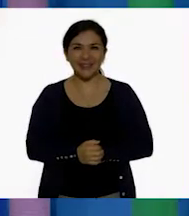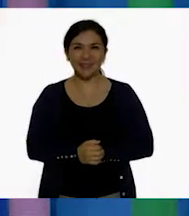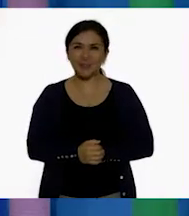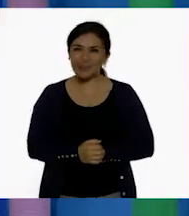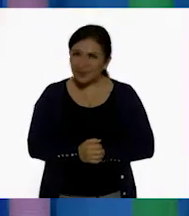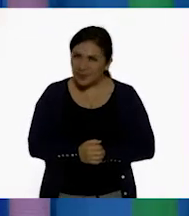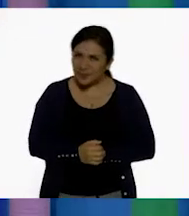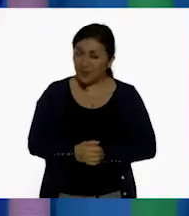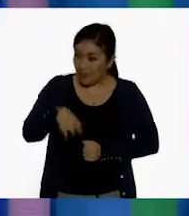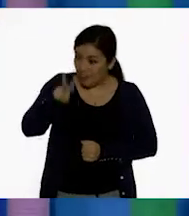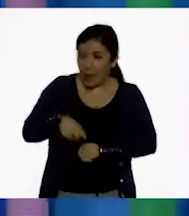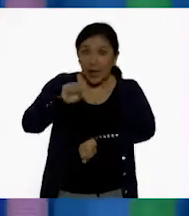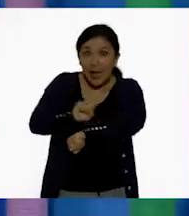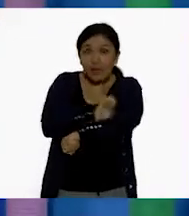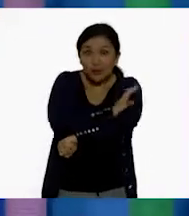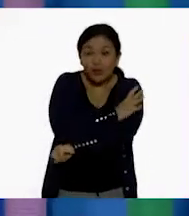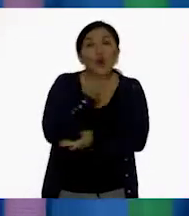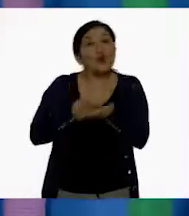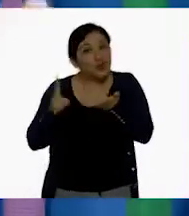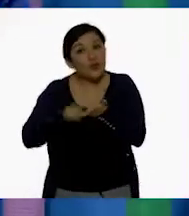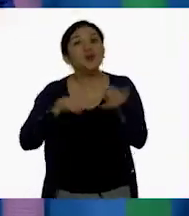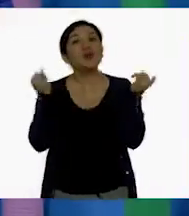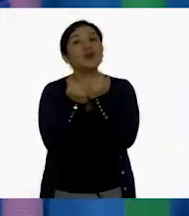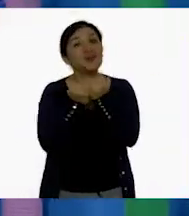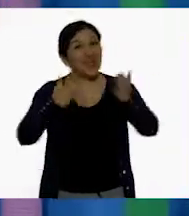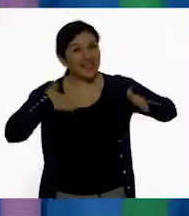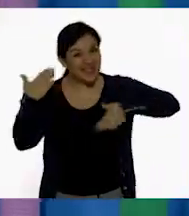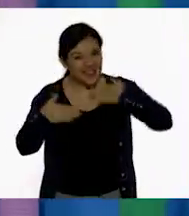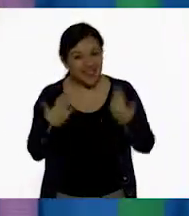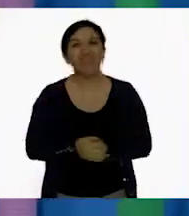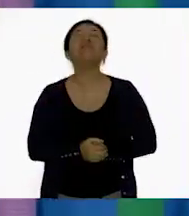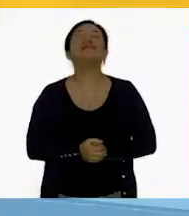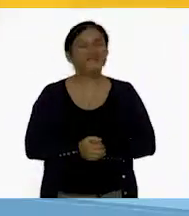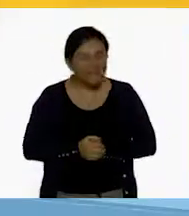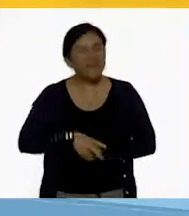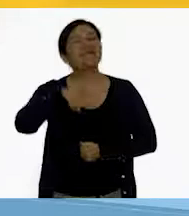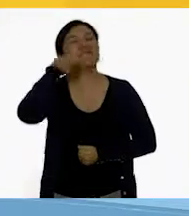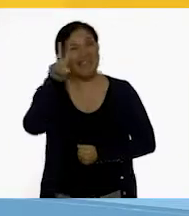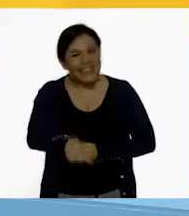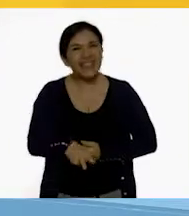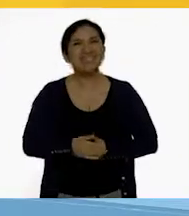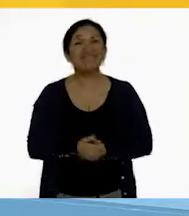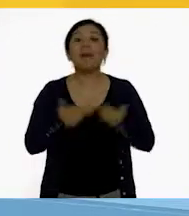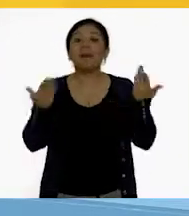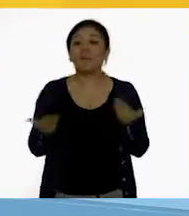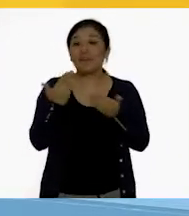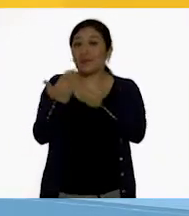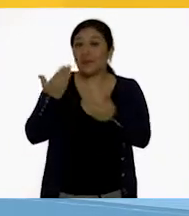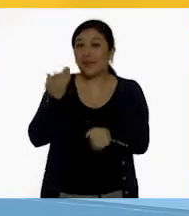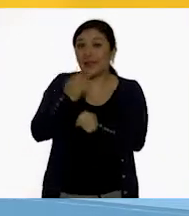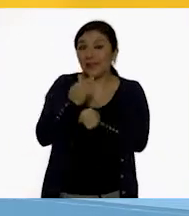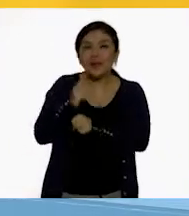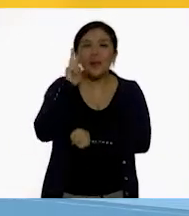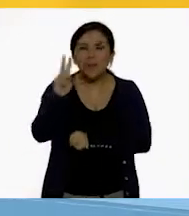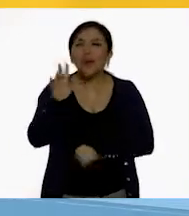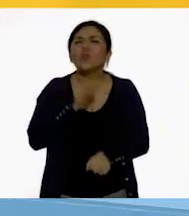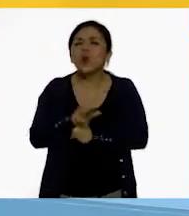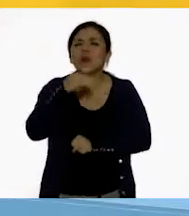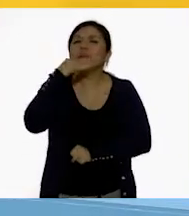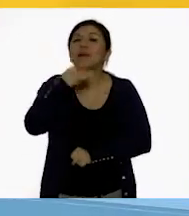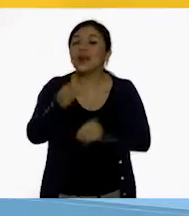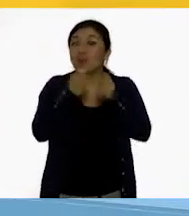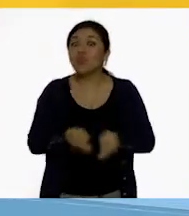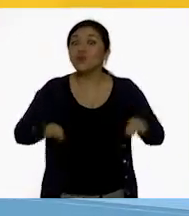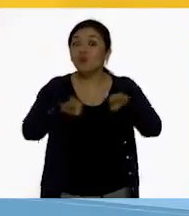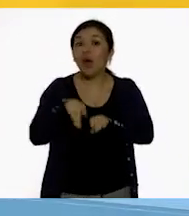Son emocionantes, pero además emocionantes muy divertidos. ¿Cierto? Por supuesto. Pero antes vamos a ver un mensaje muy